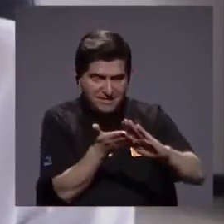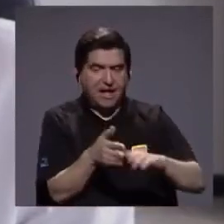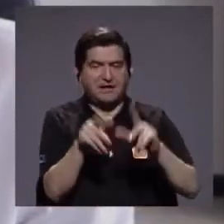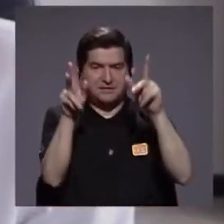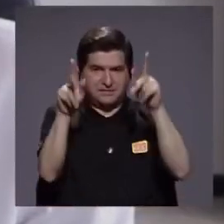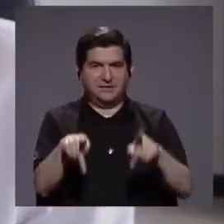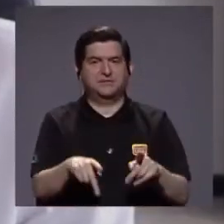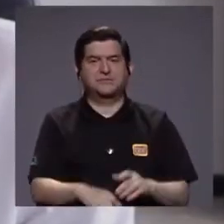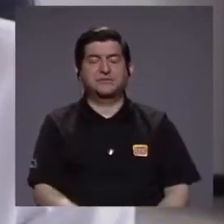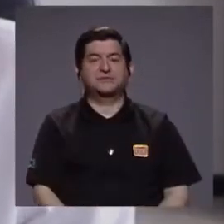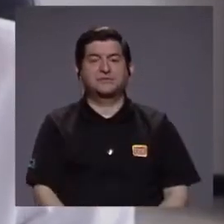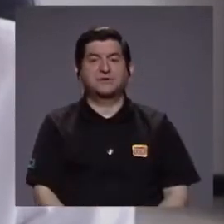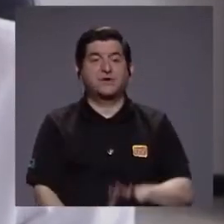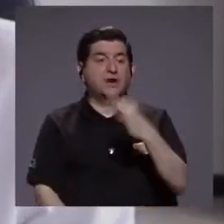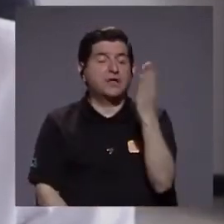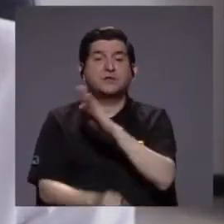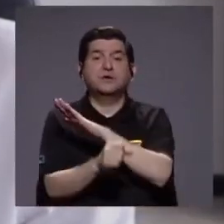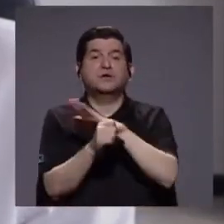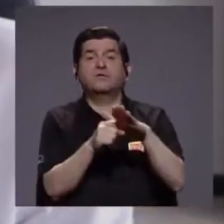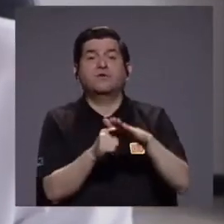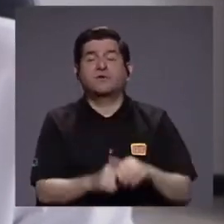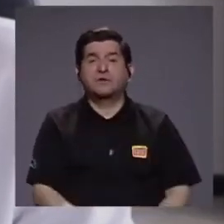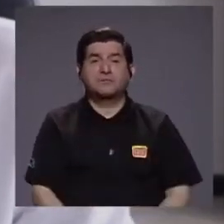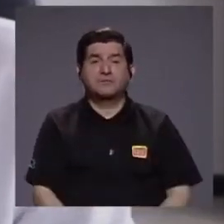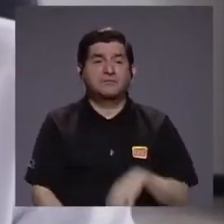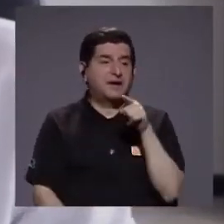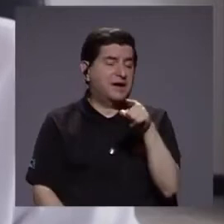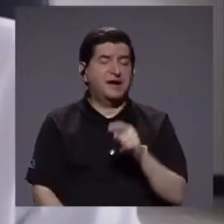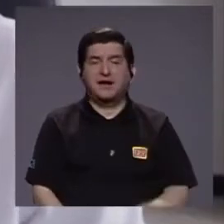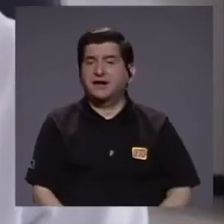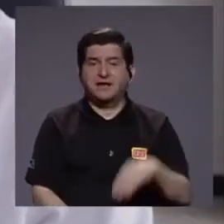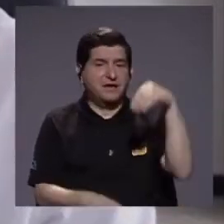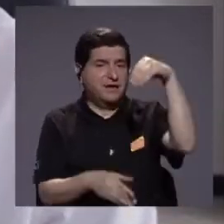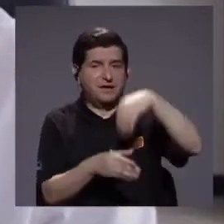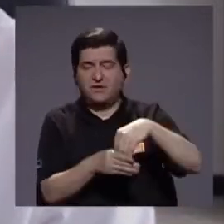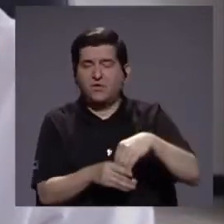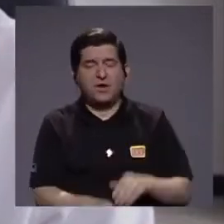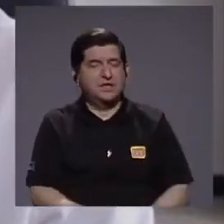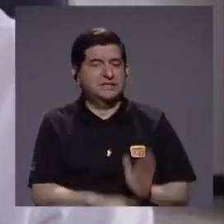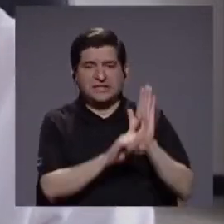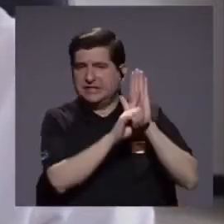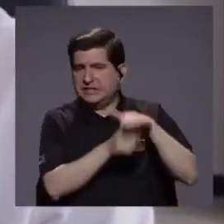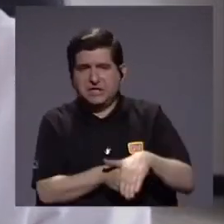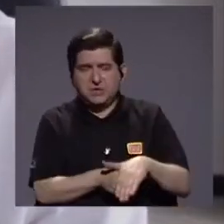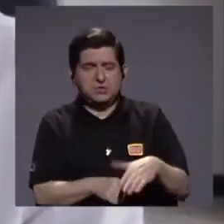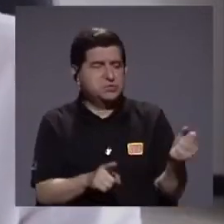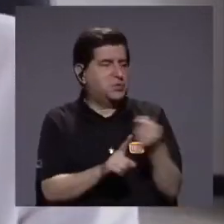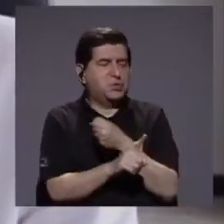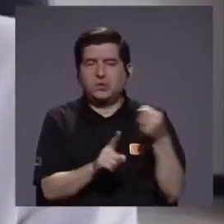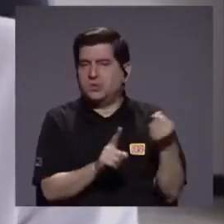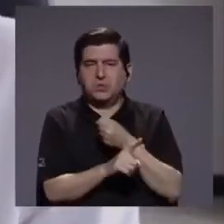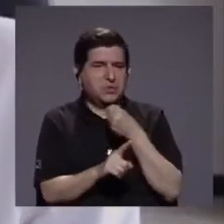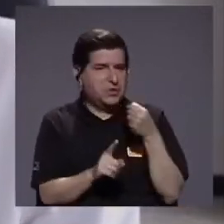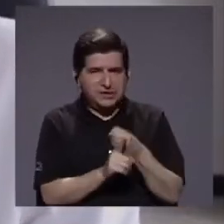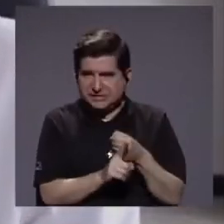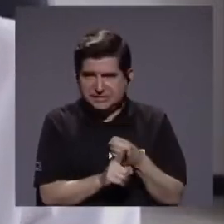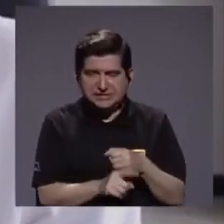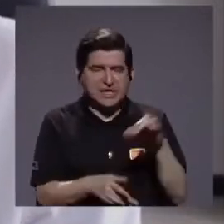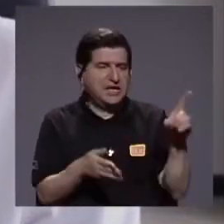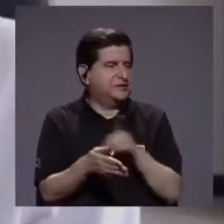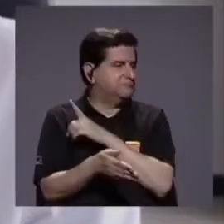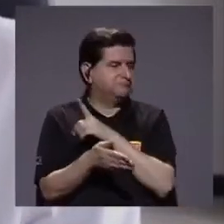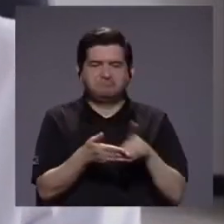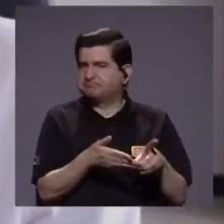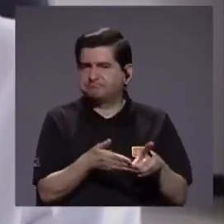las personas de manera integral, no cabe el acoso ni ningún tipo de violencia y